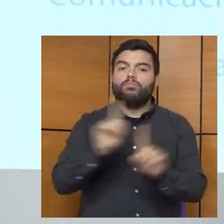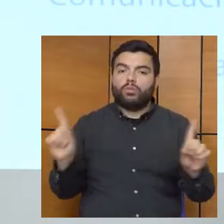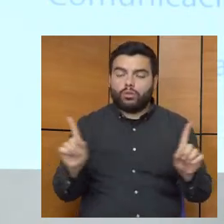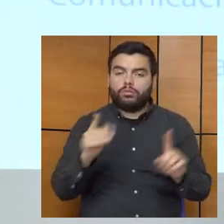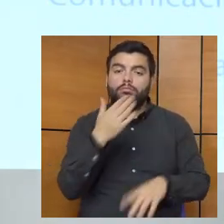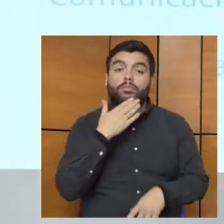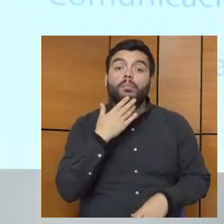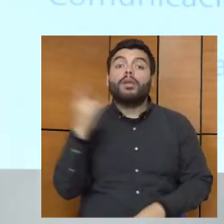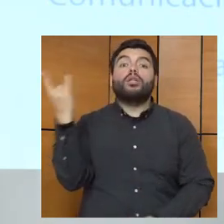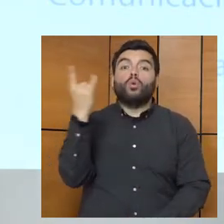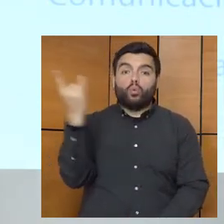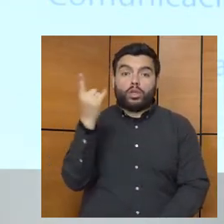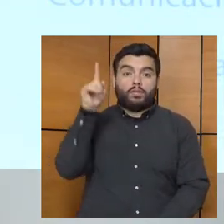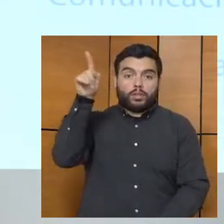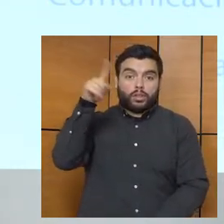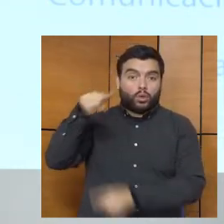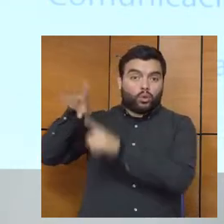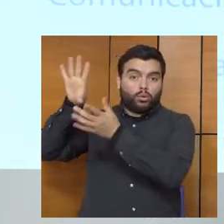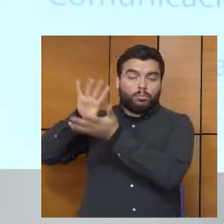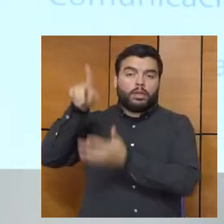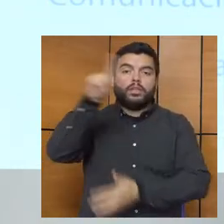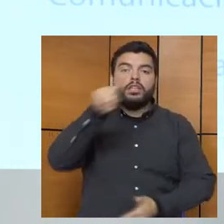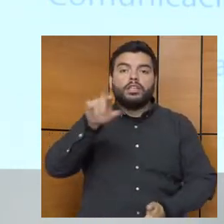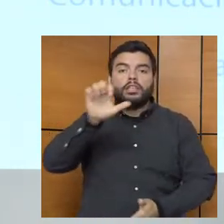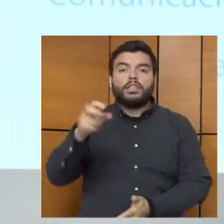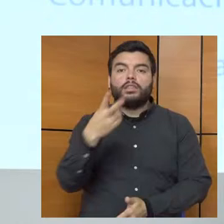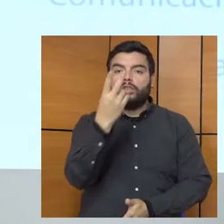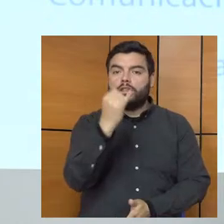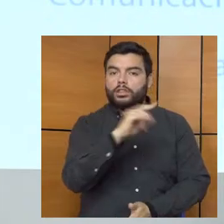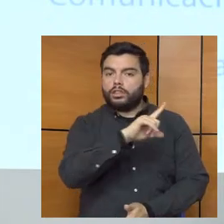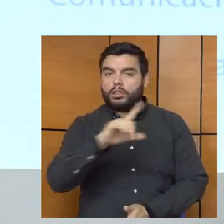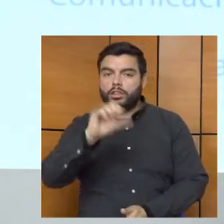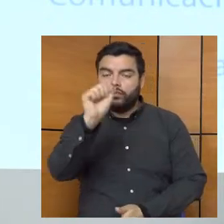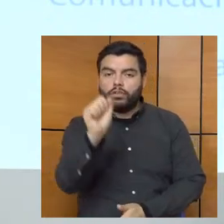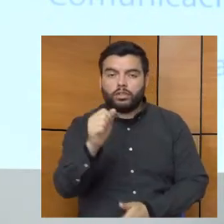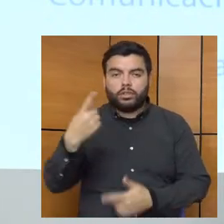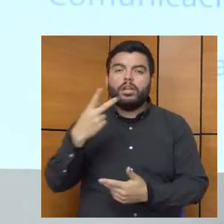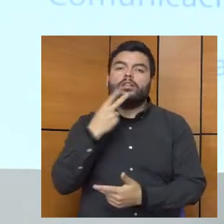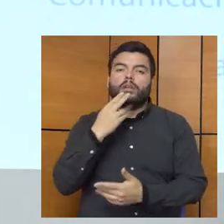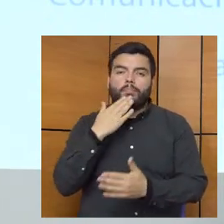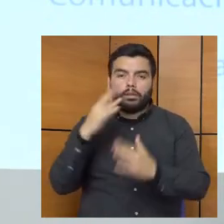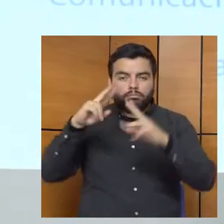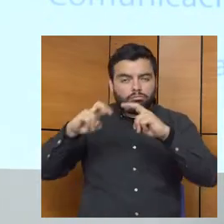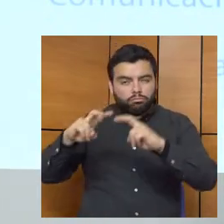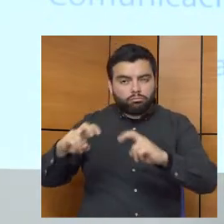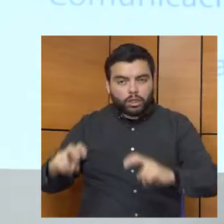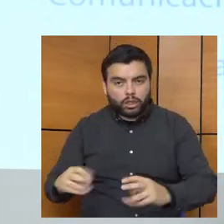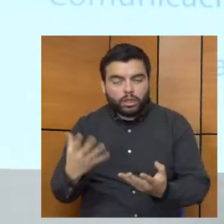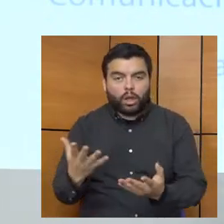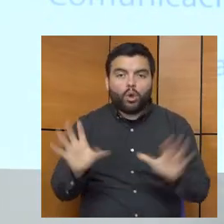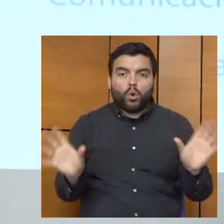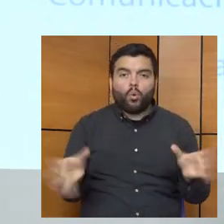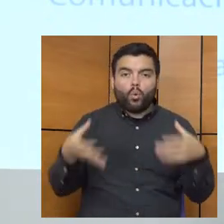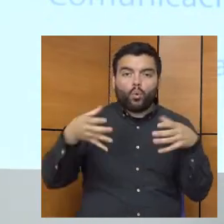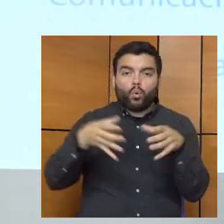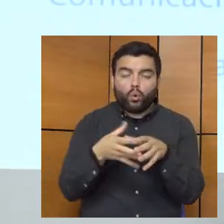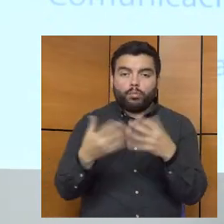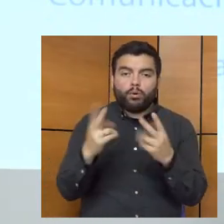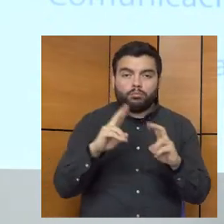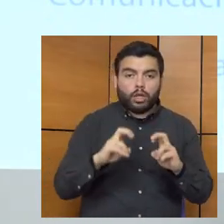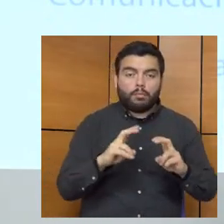Universidad de Sevilla, que al final pues hemos participado dos investigadores también en este equipo multidisciplinar, que yo creo